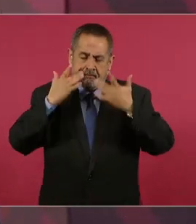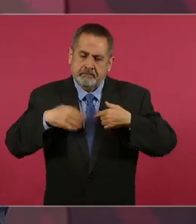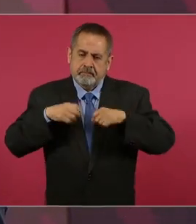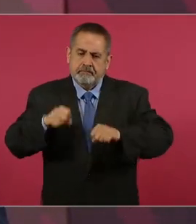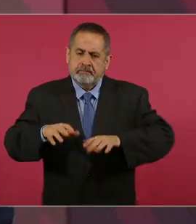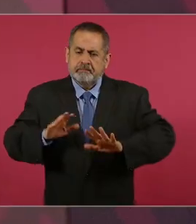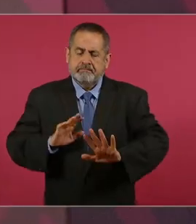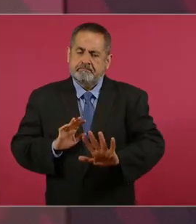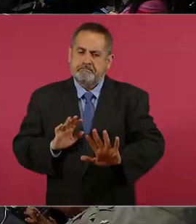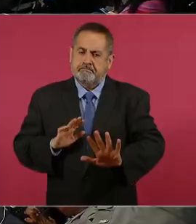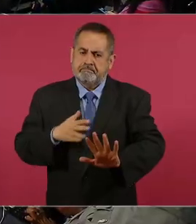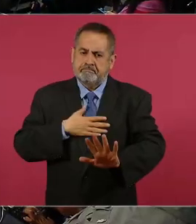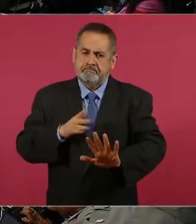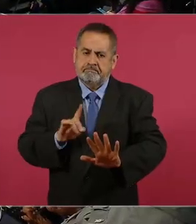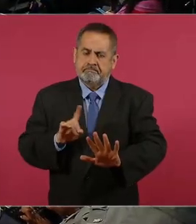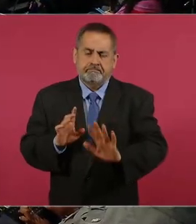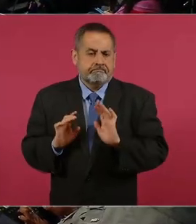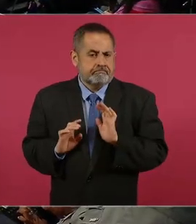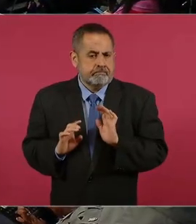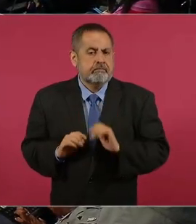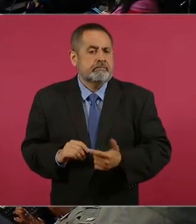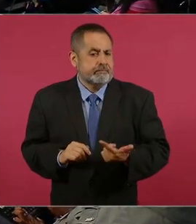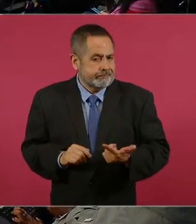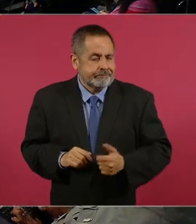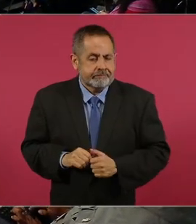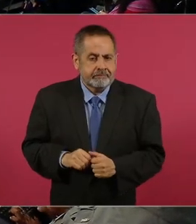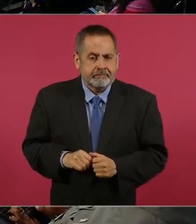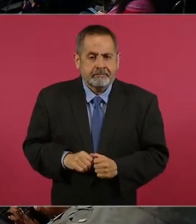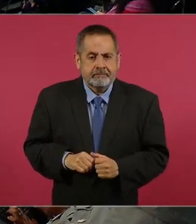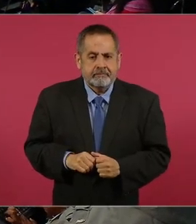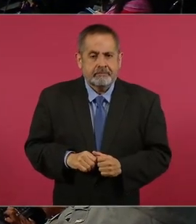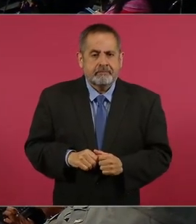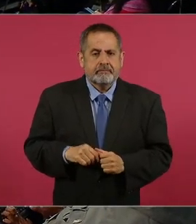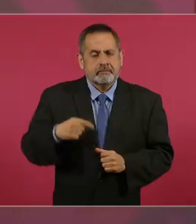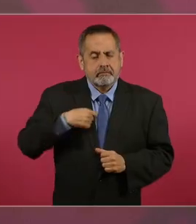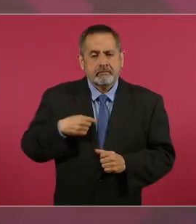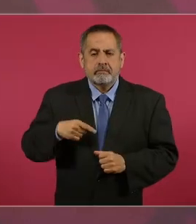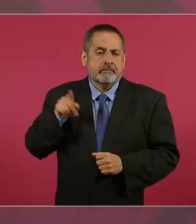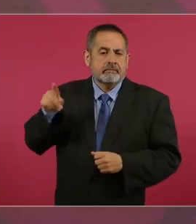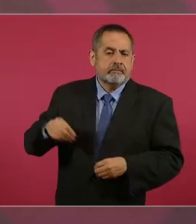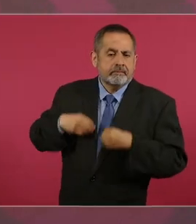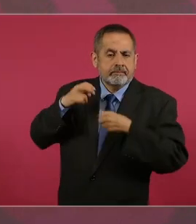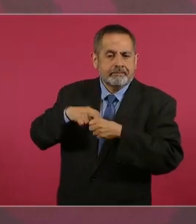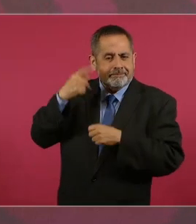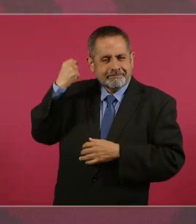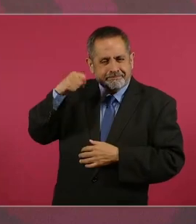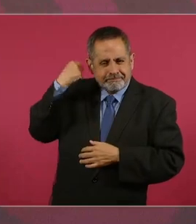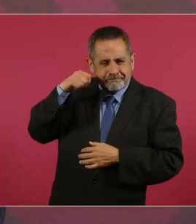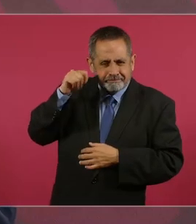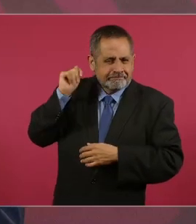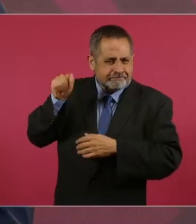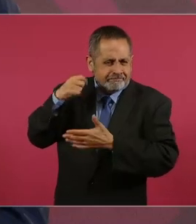porque, pues, yo estaba en Tabasco.